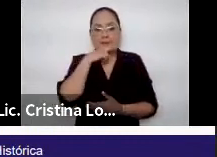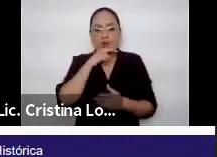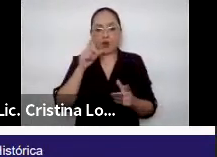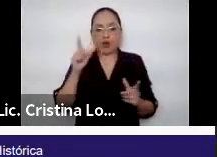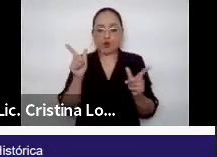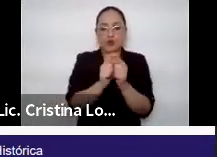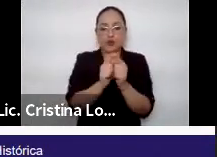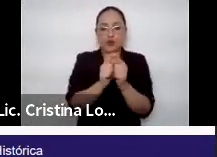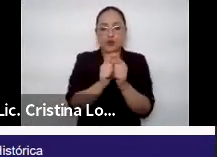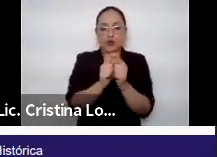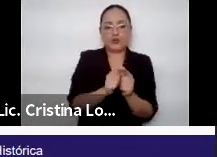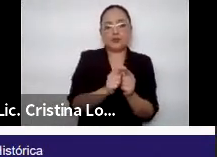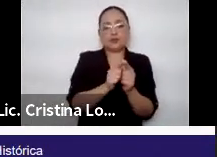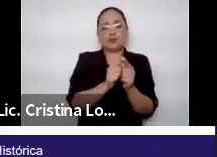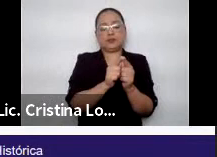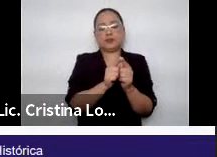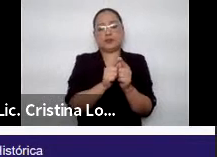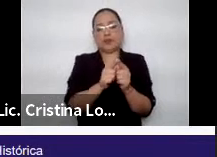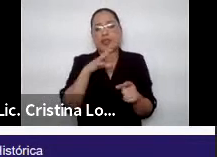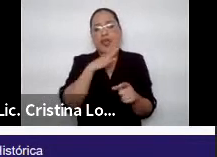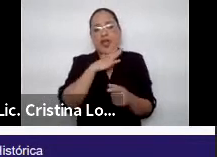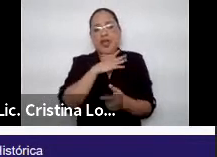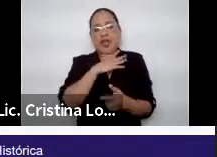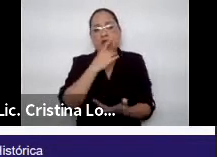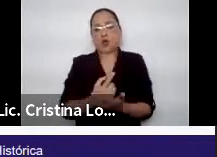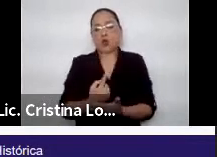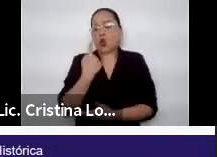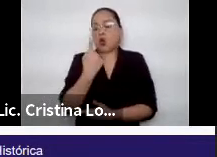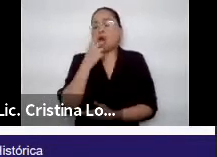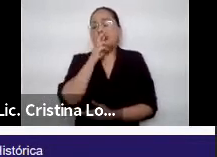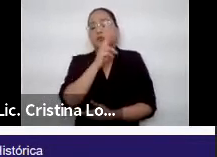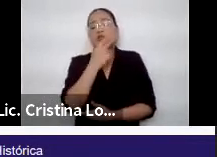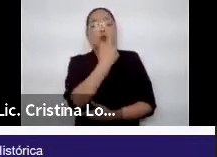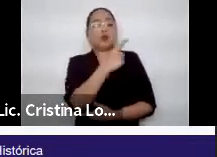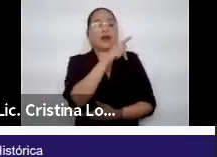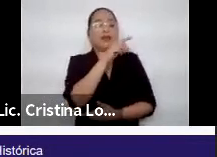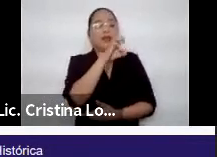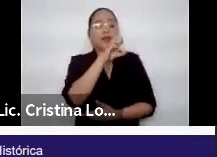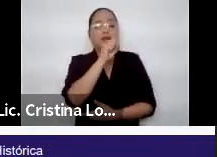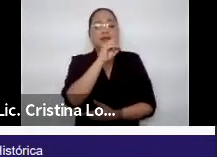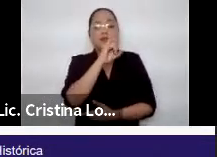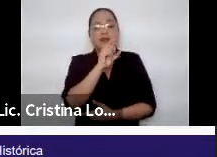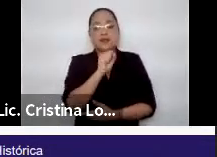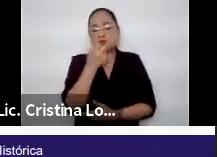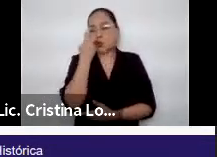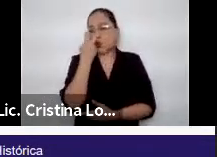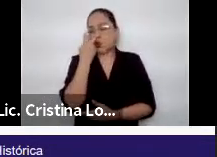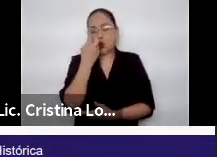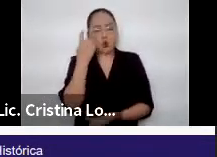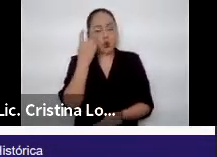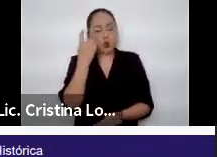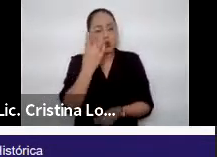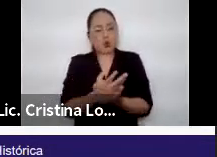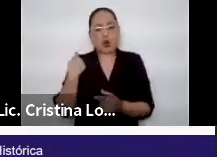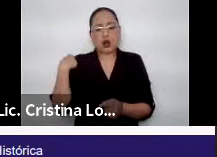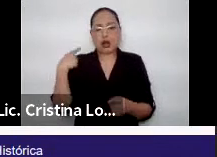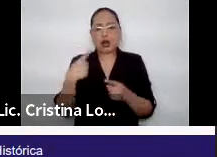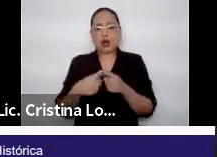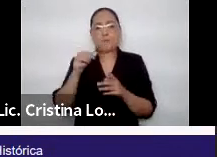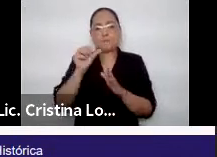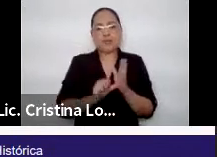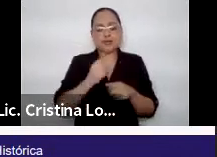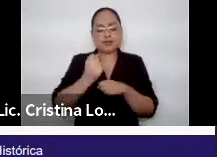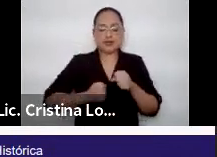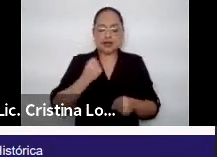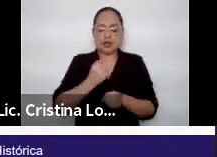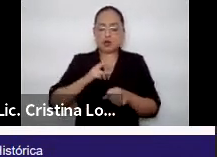estos filtros, ya obtuvimos un resultado de consulta, una tesis nada más, ¿sí? En todos estos meses del 2021